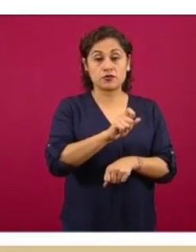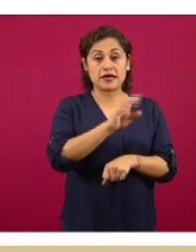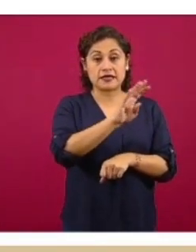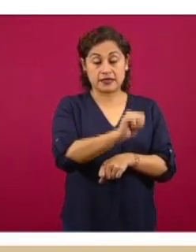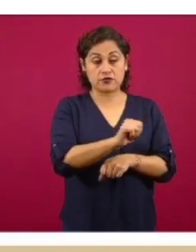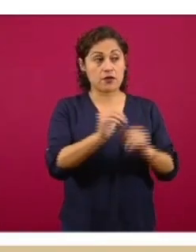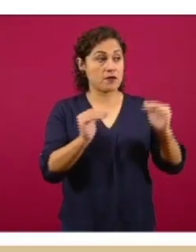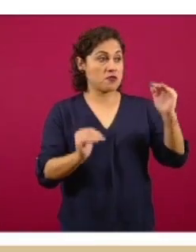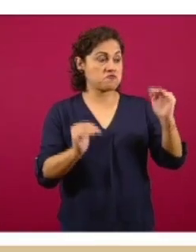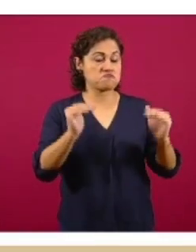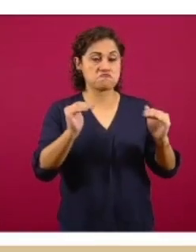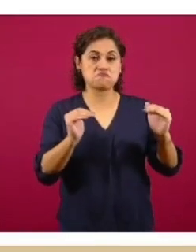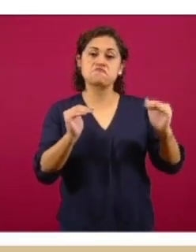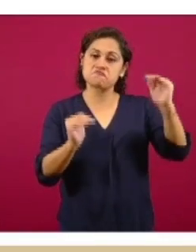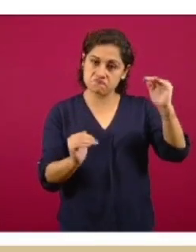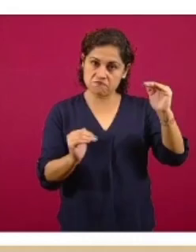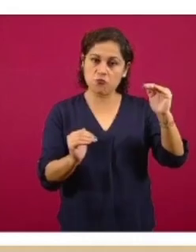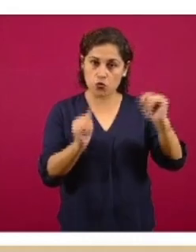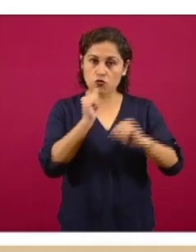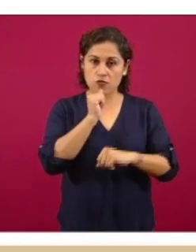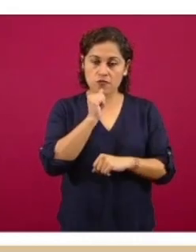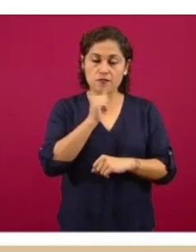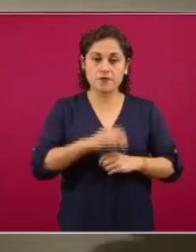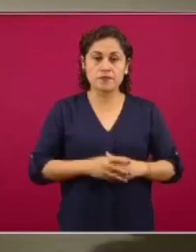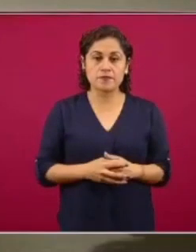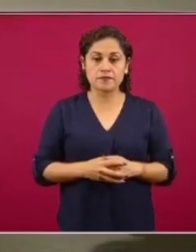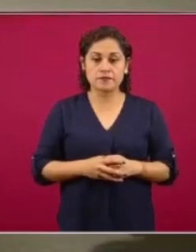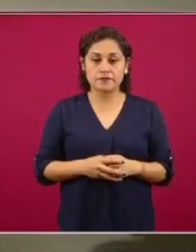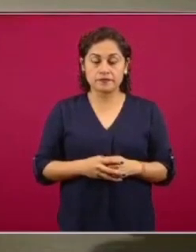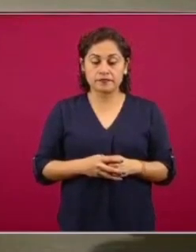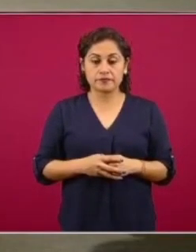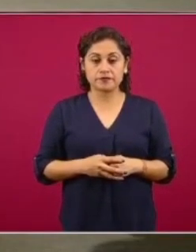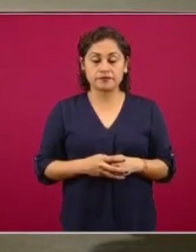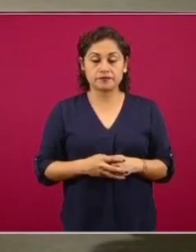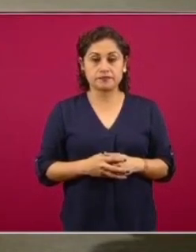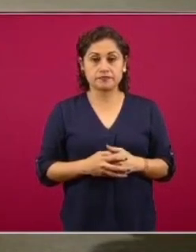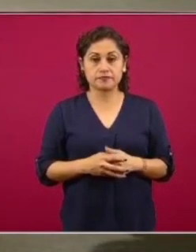del 33%. La siguiente, por favor.